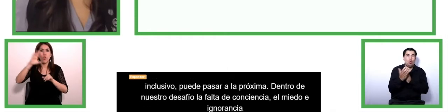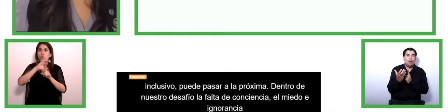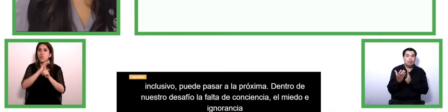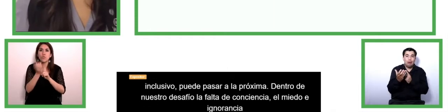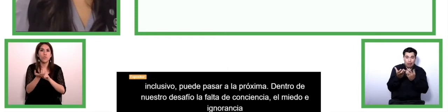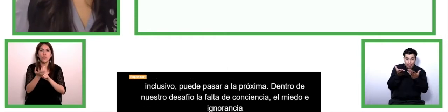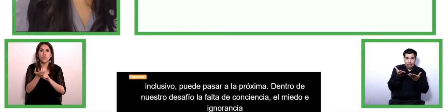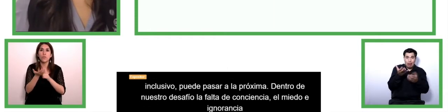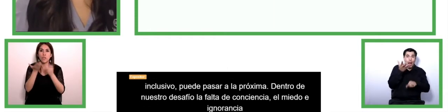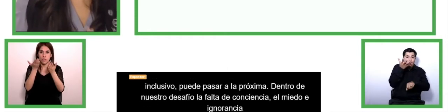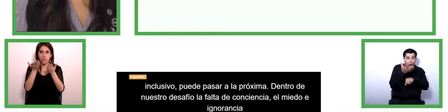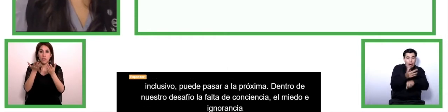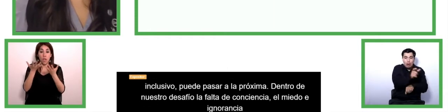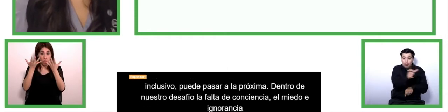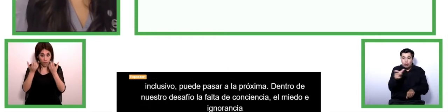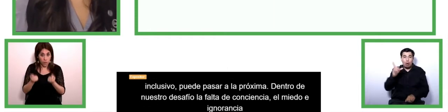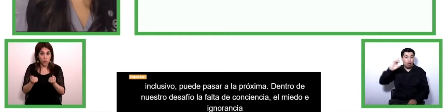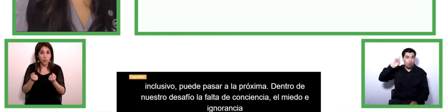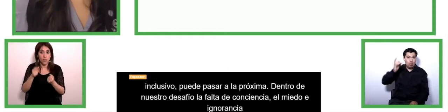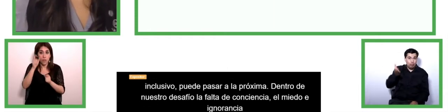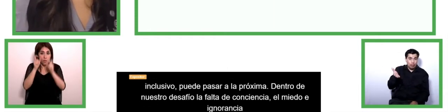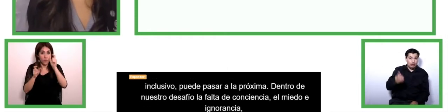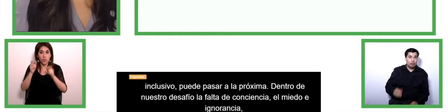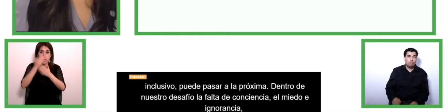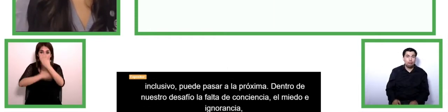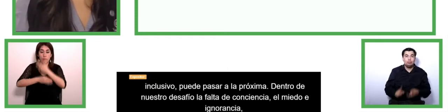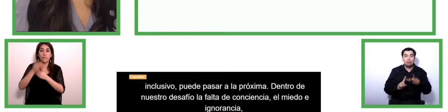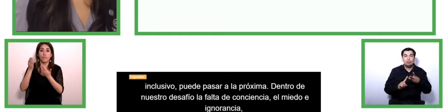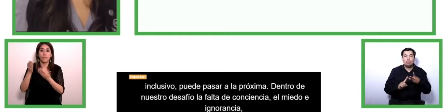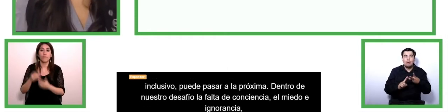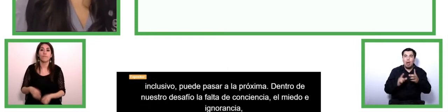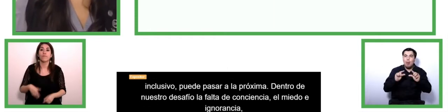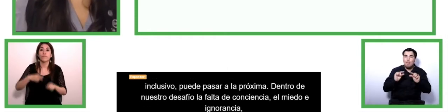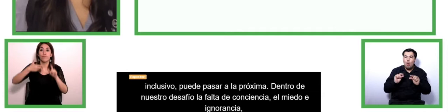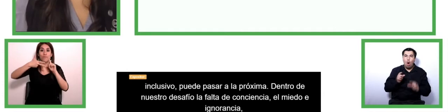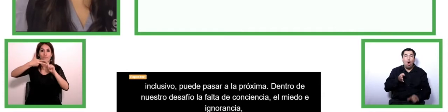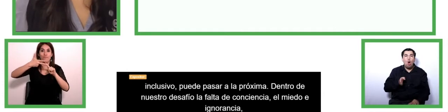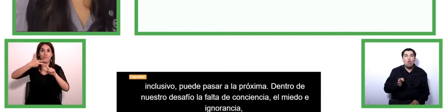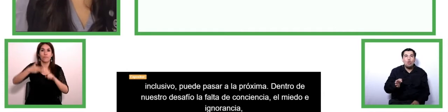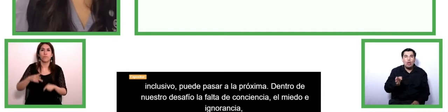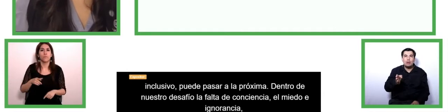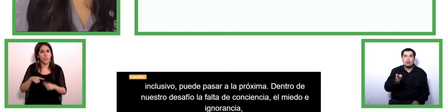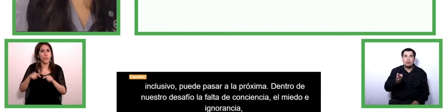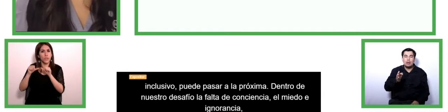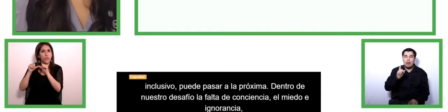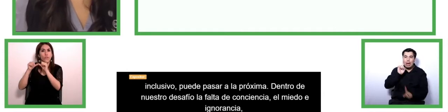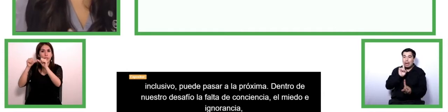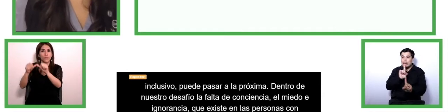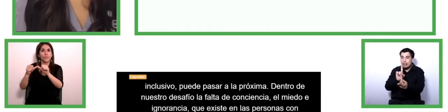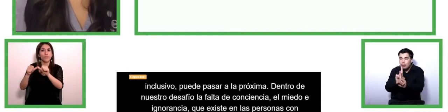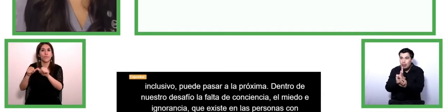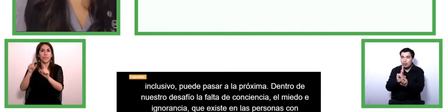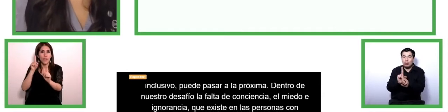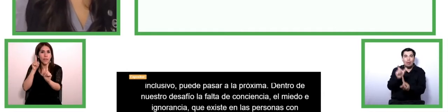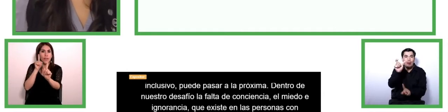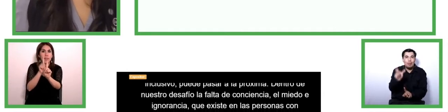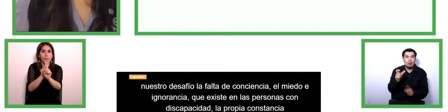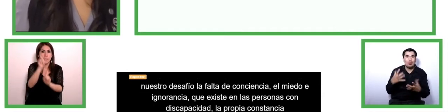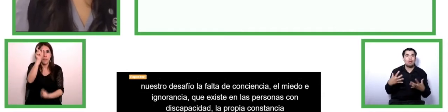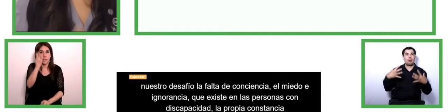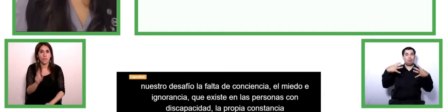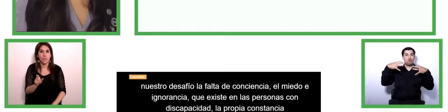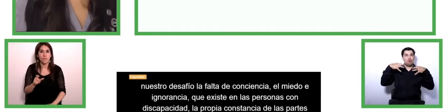cultural que existe alrededor de las personas con condición de discapacidad, la poca constancia en el seguimiento de las partes